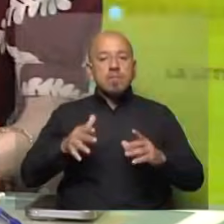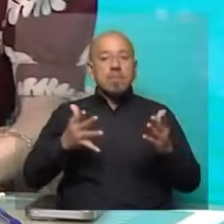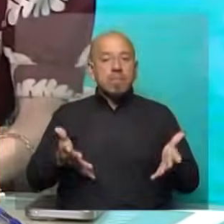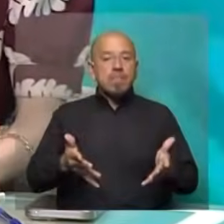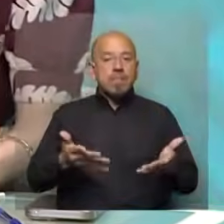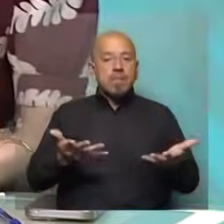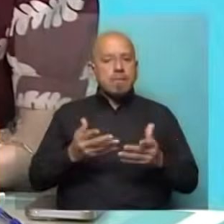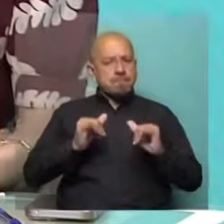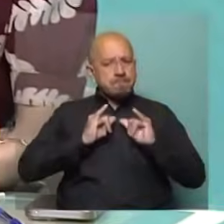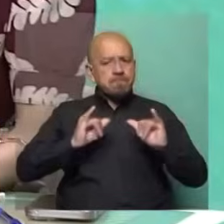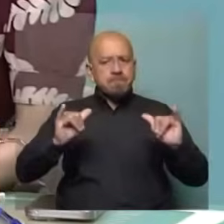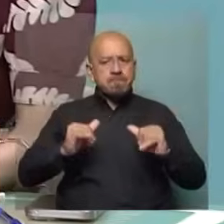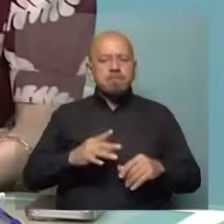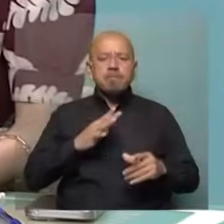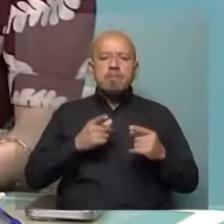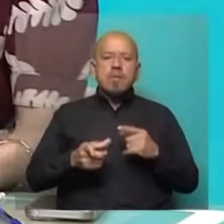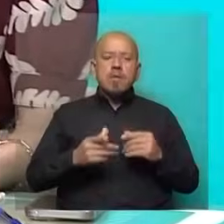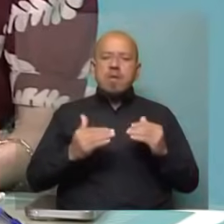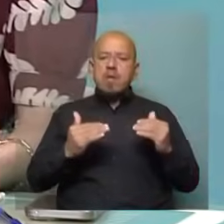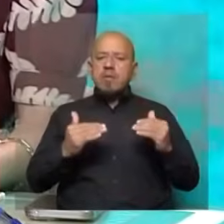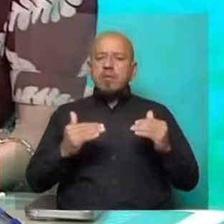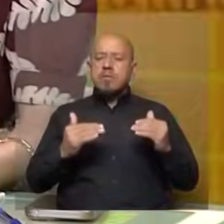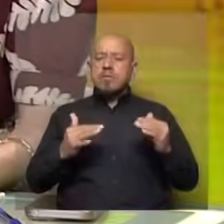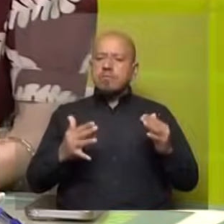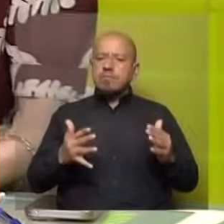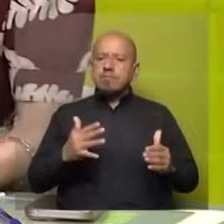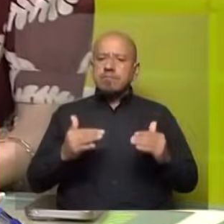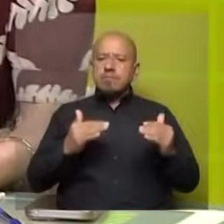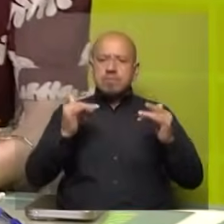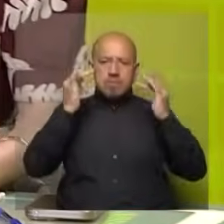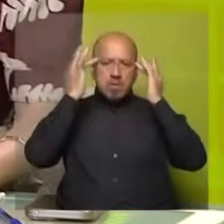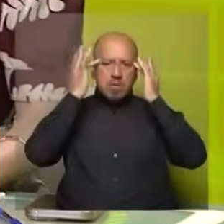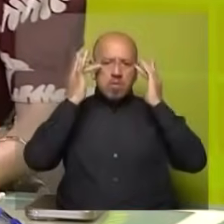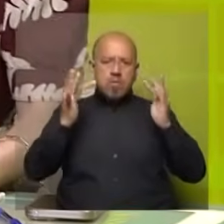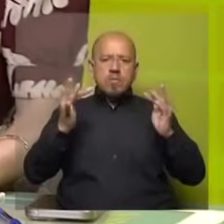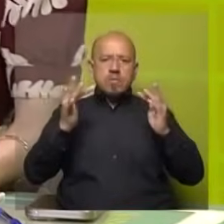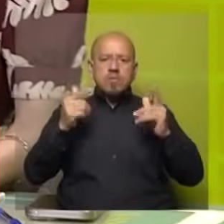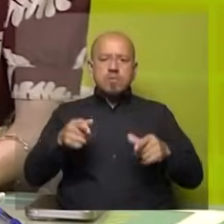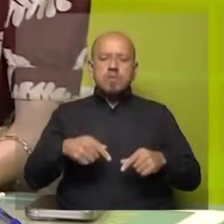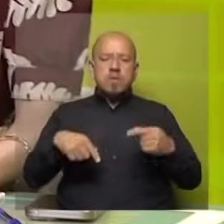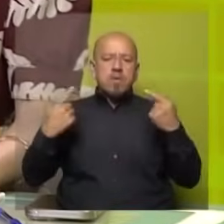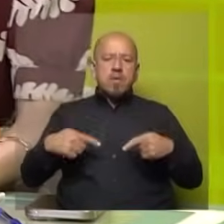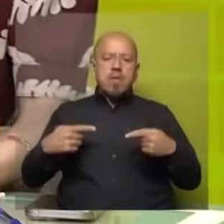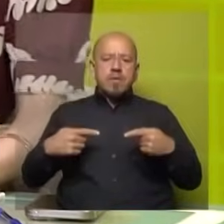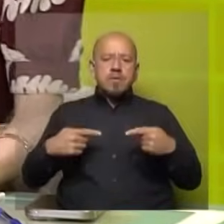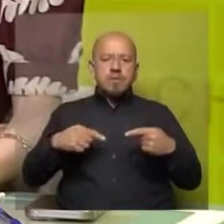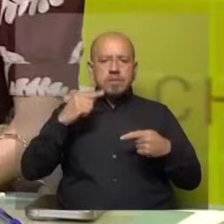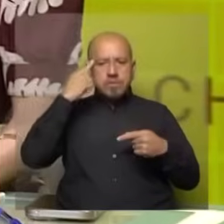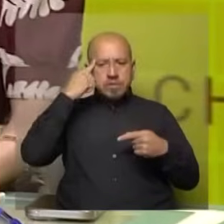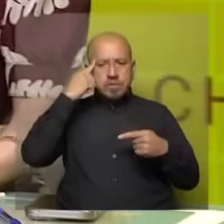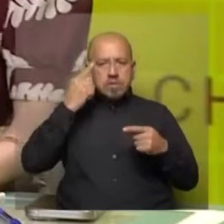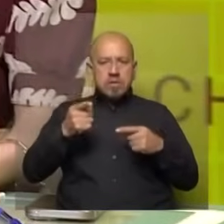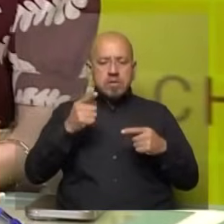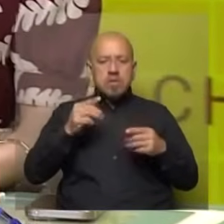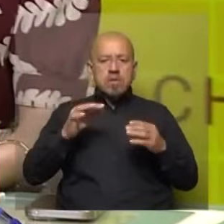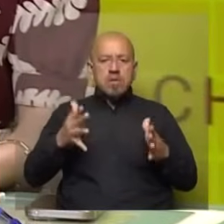esté en la campaña se mantenga un nivel de educación en el debate, pensando también y